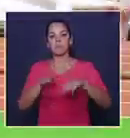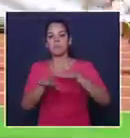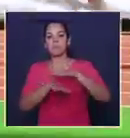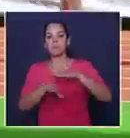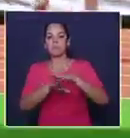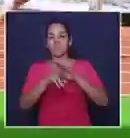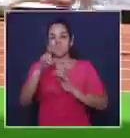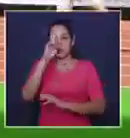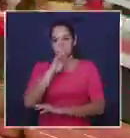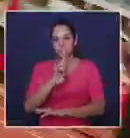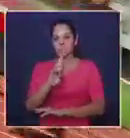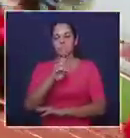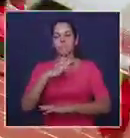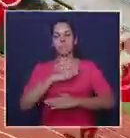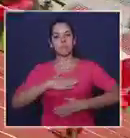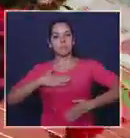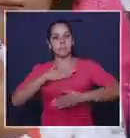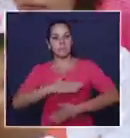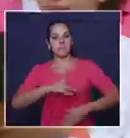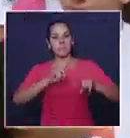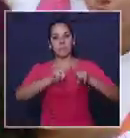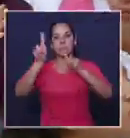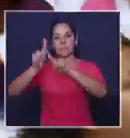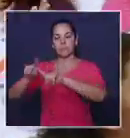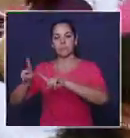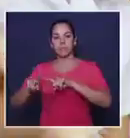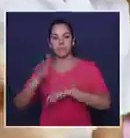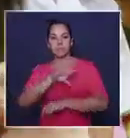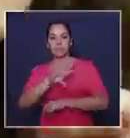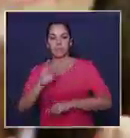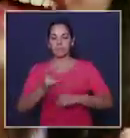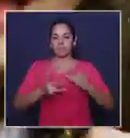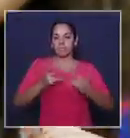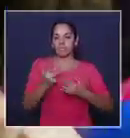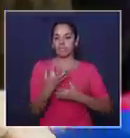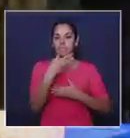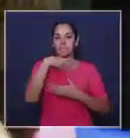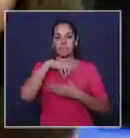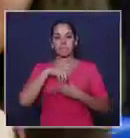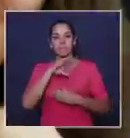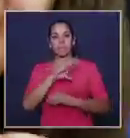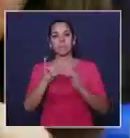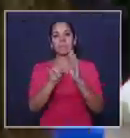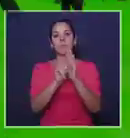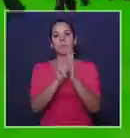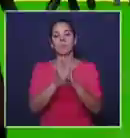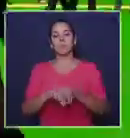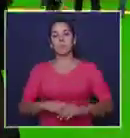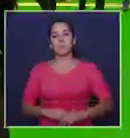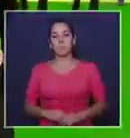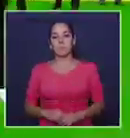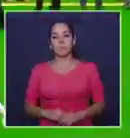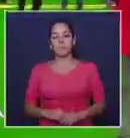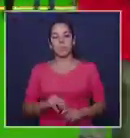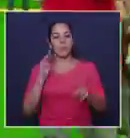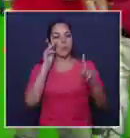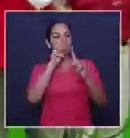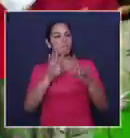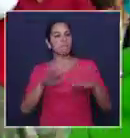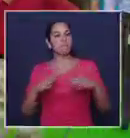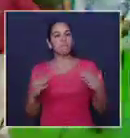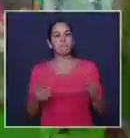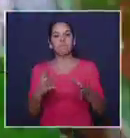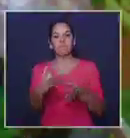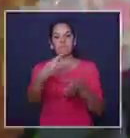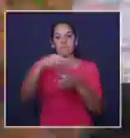respeto, el disfrute de la diversidad y el sentido de pertenencia e identidad. Su meta es involucrar